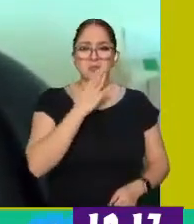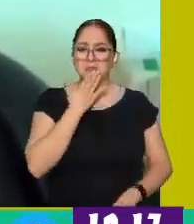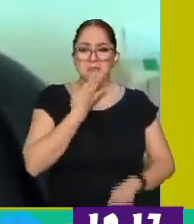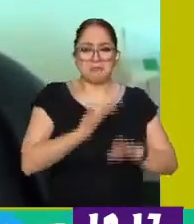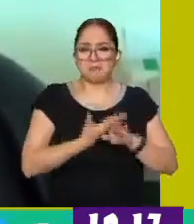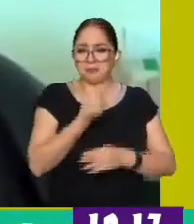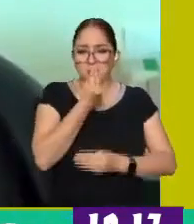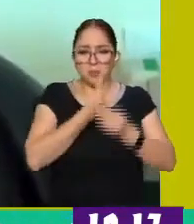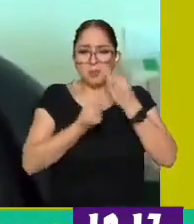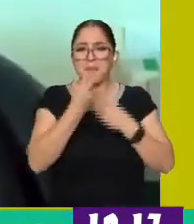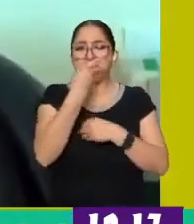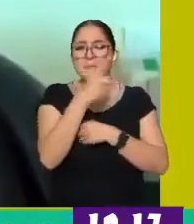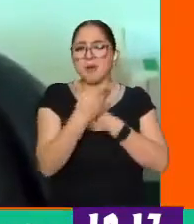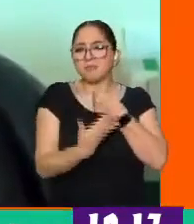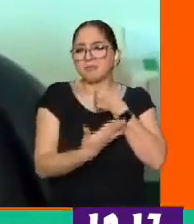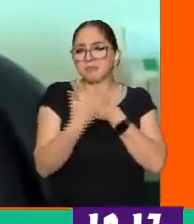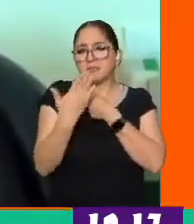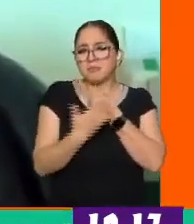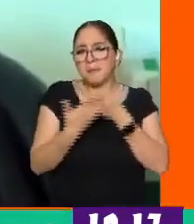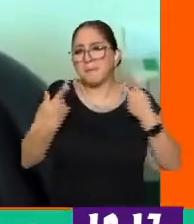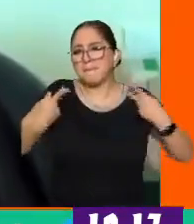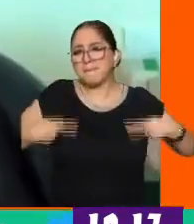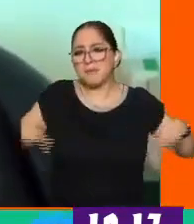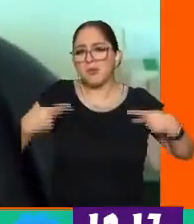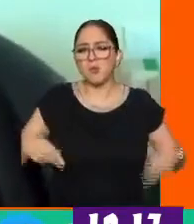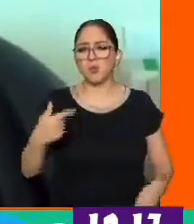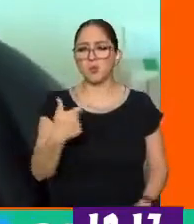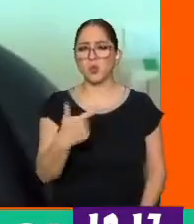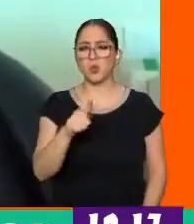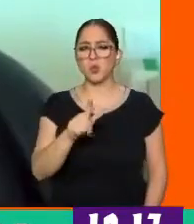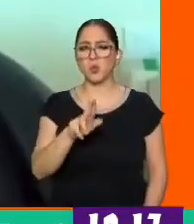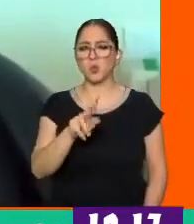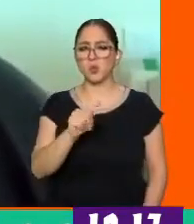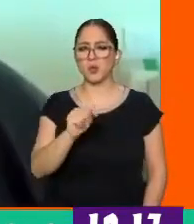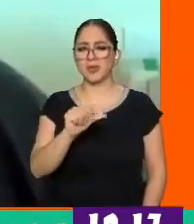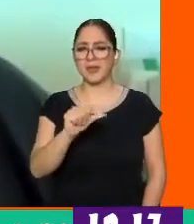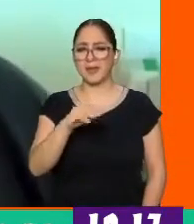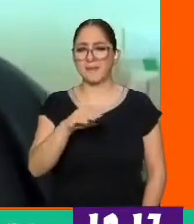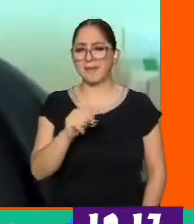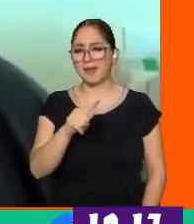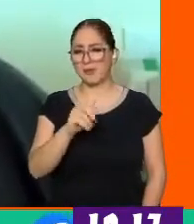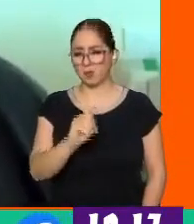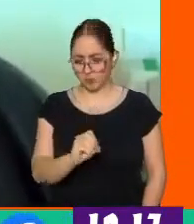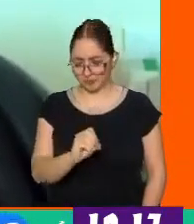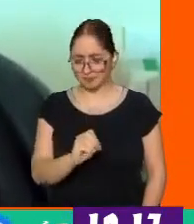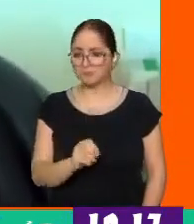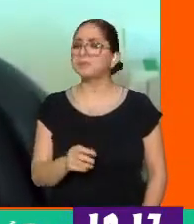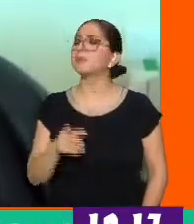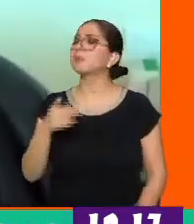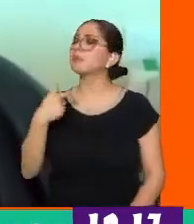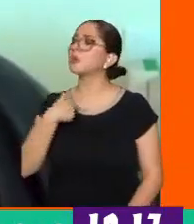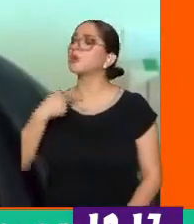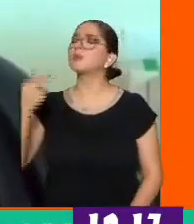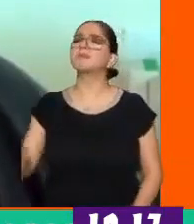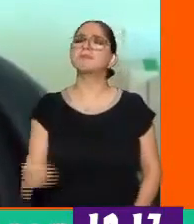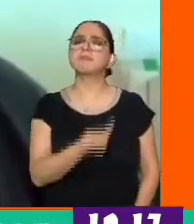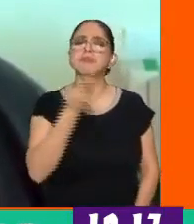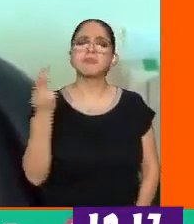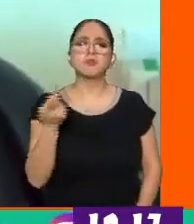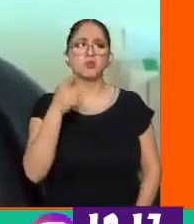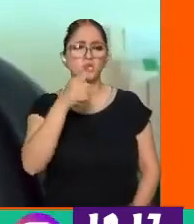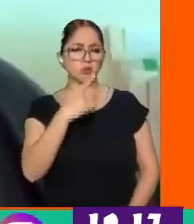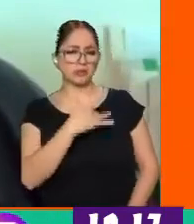parte de la población mundial. En realidad el glutamato monosódico no es perjudicial. ¿Y cuáles serían los síntomas para saber si soy o